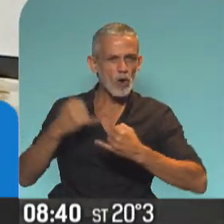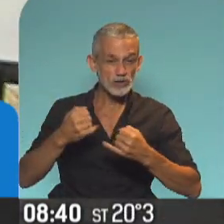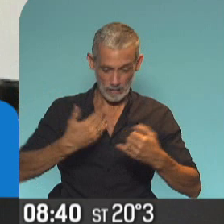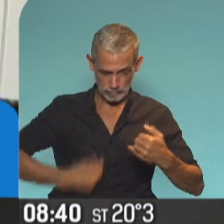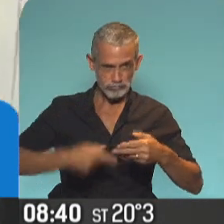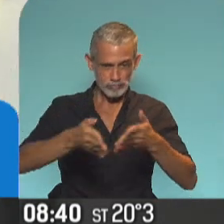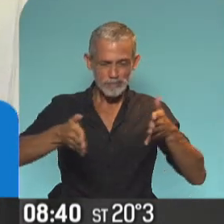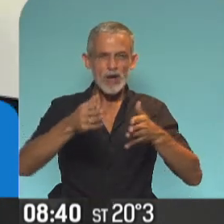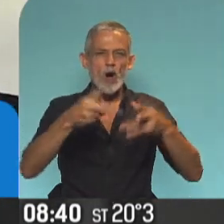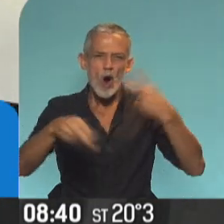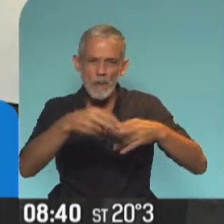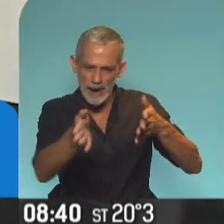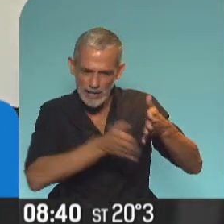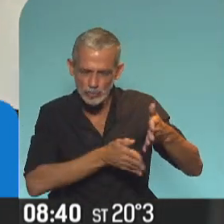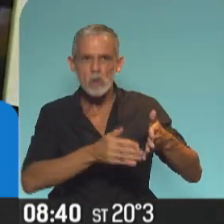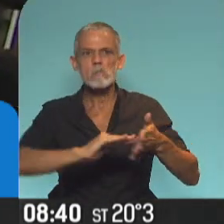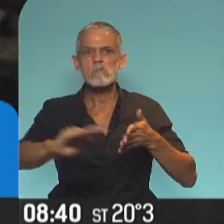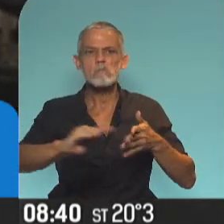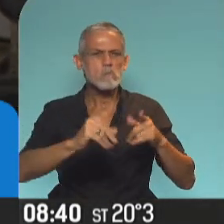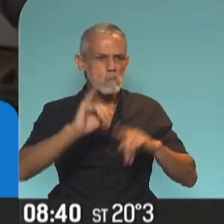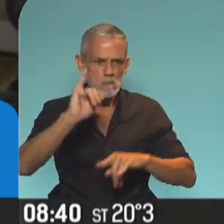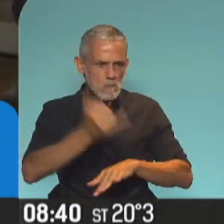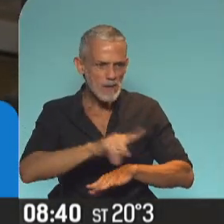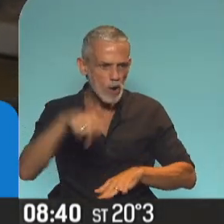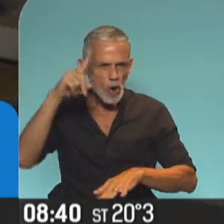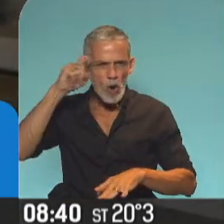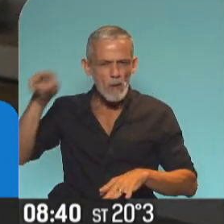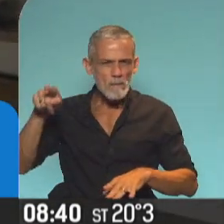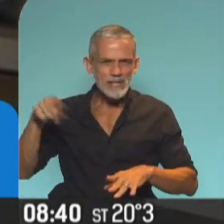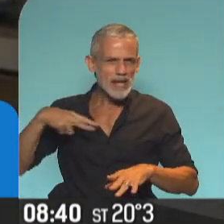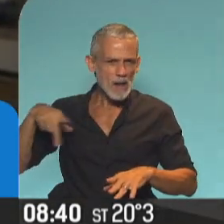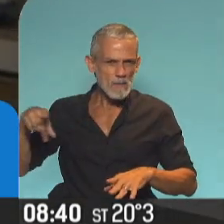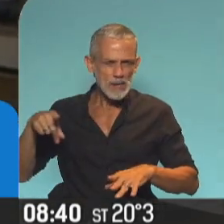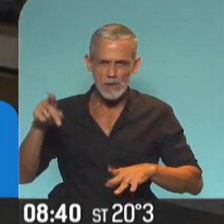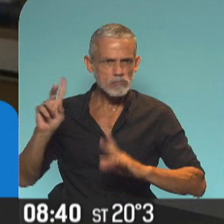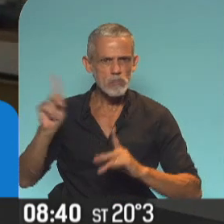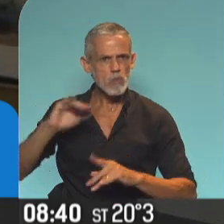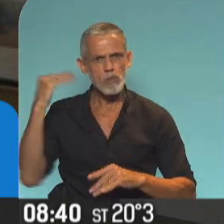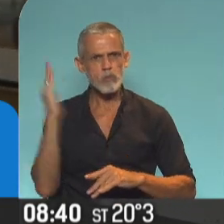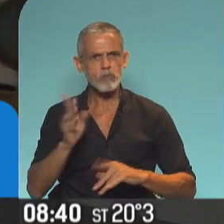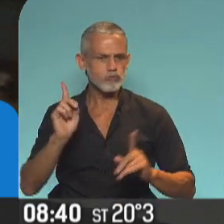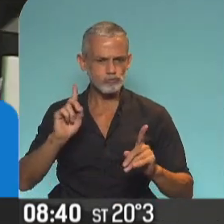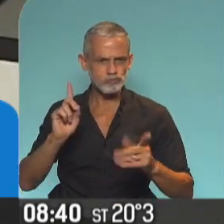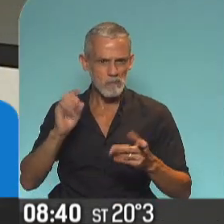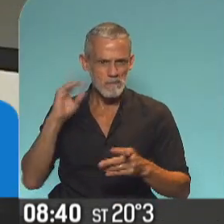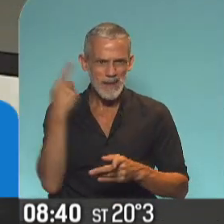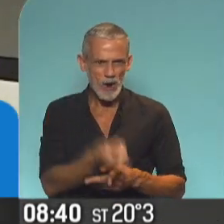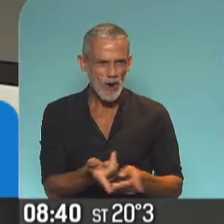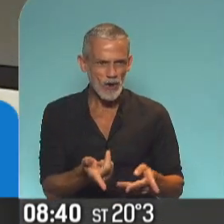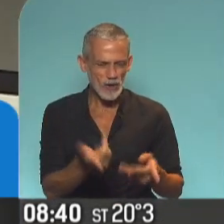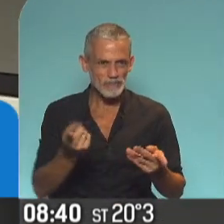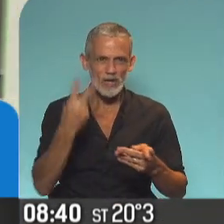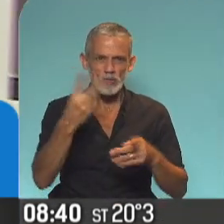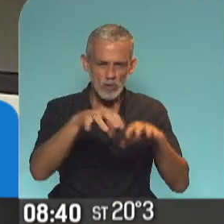que cuenta con dos camas está equipado mejor que en cualquier hospital privado de este país cuenta con dos